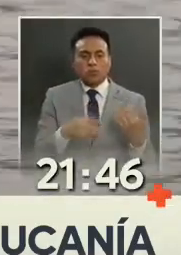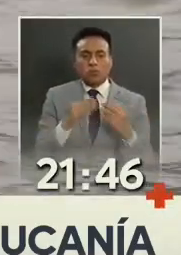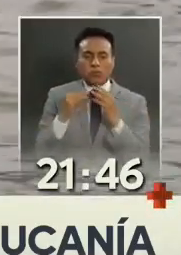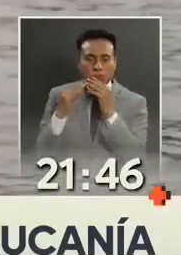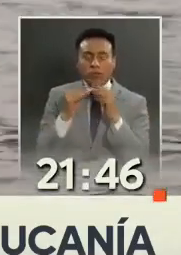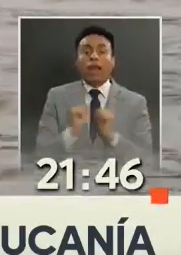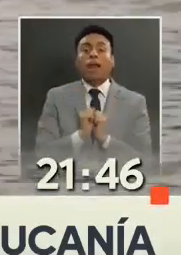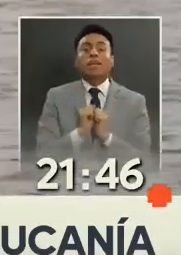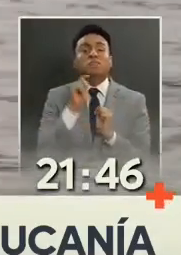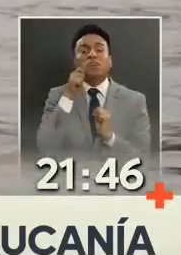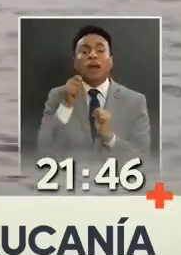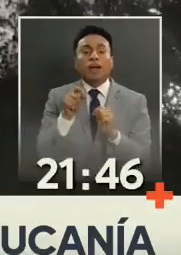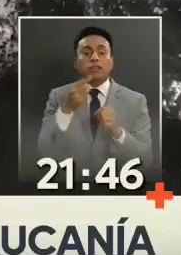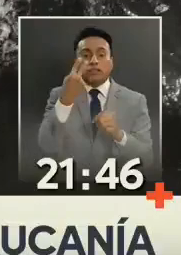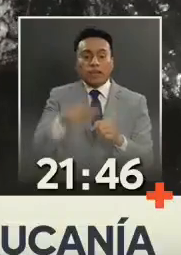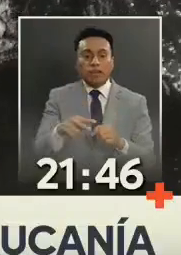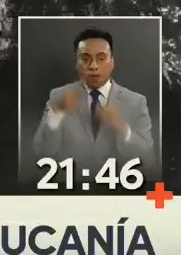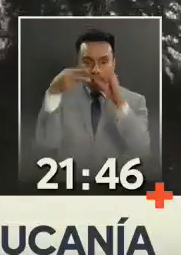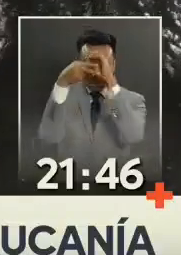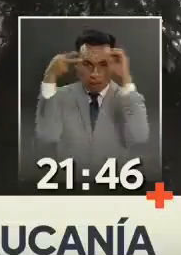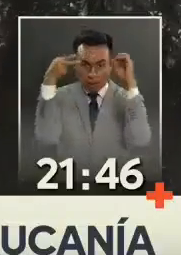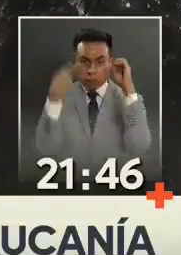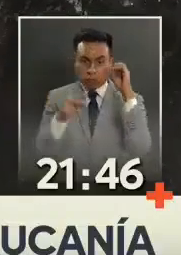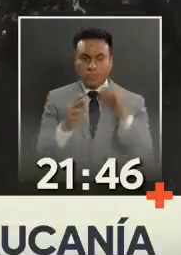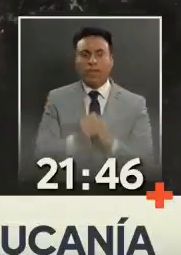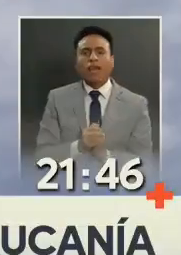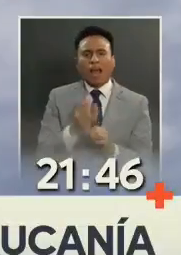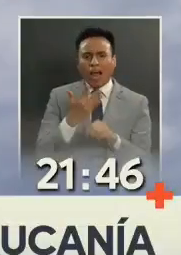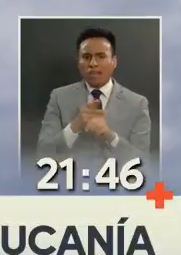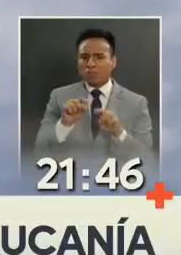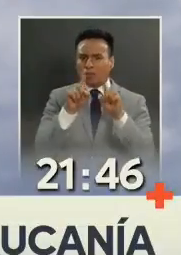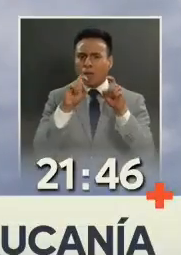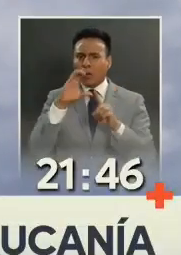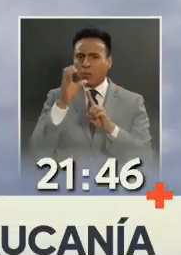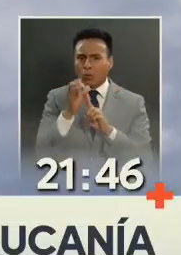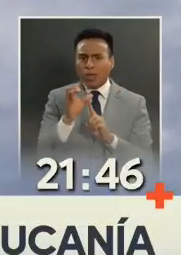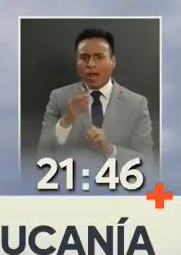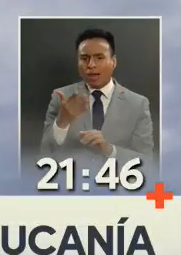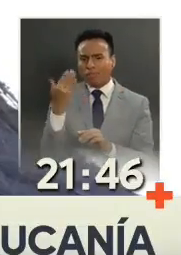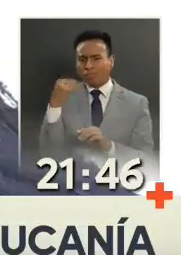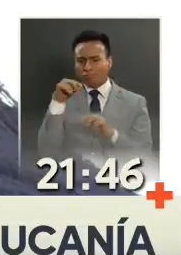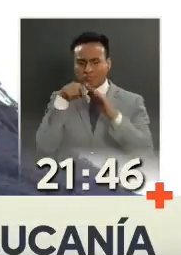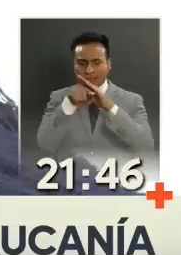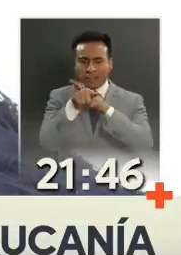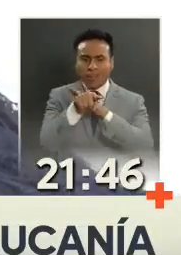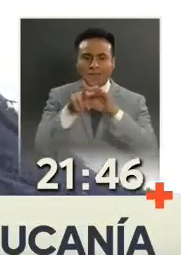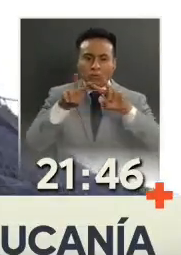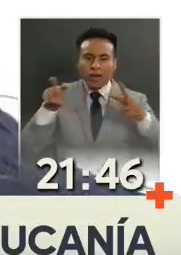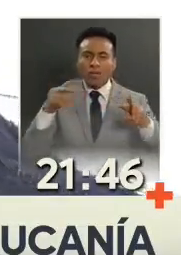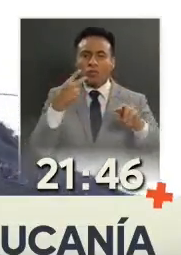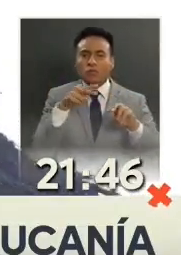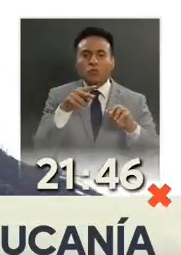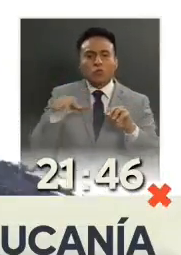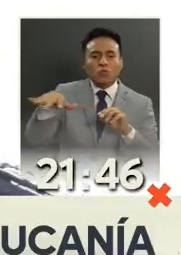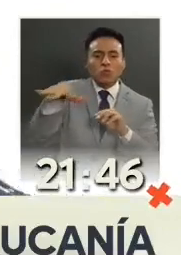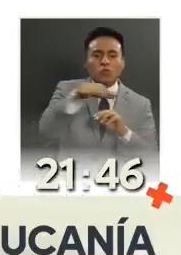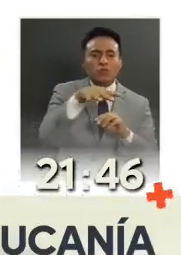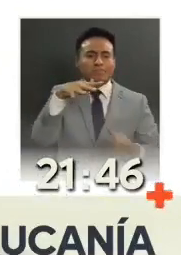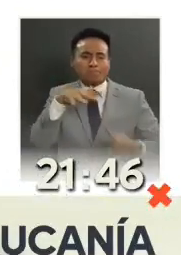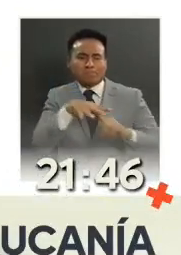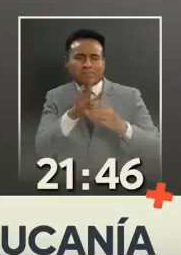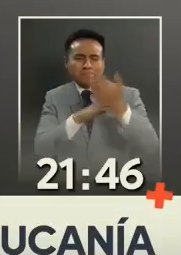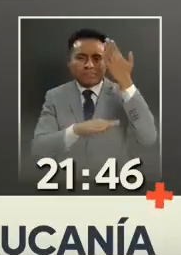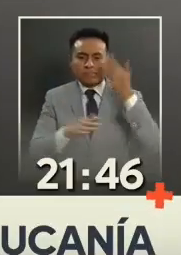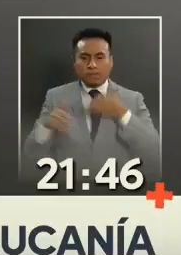Porque es territorio mapuche, uno lleno de mística y cultura, en la que nos adentraremos desde sus raíces. Aquí parte la